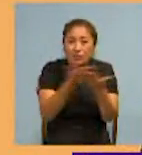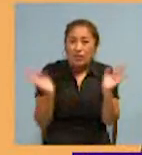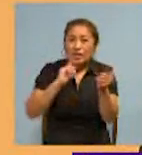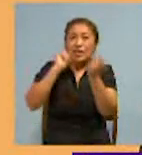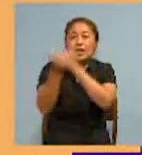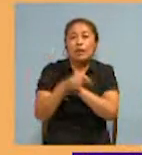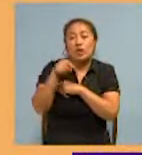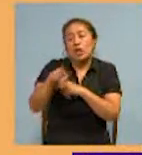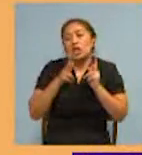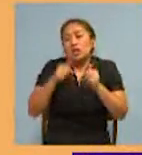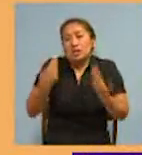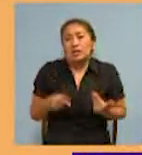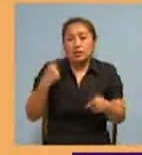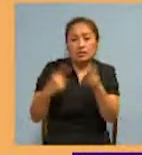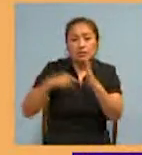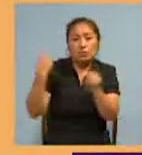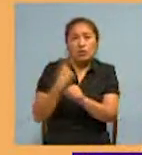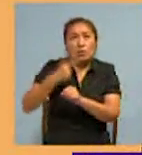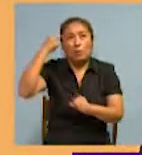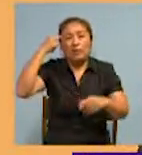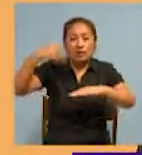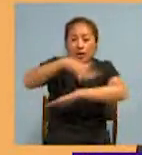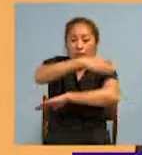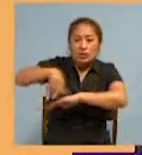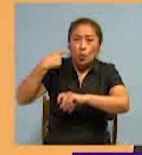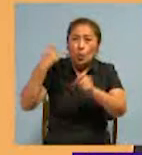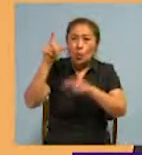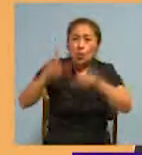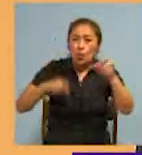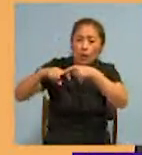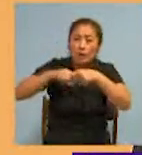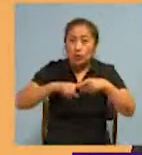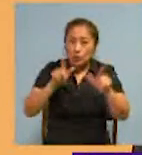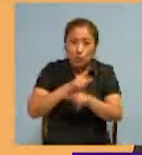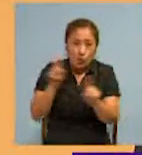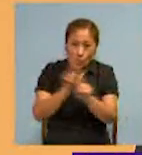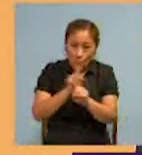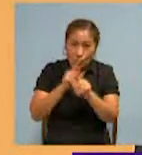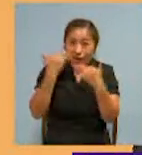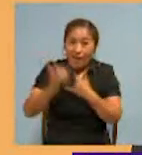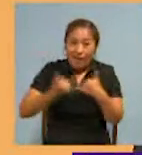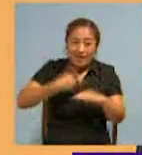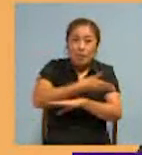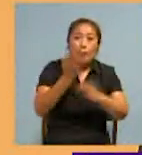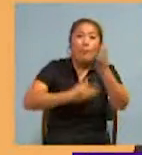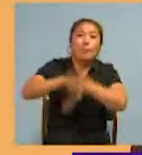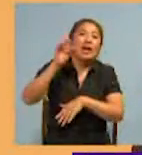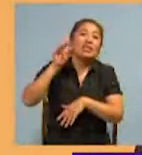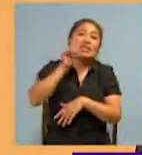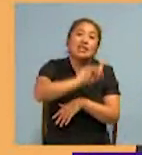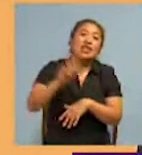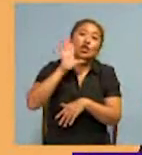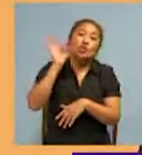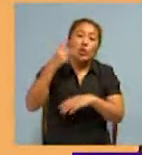aquellos que decían que era imposible pensar una vialidad con con tanta maquinaria hoy lo hemos demostrado que se puede más de 150 kilómetros de ruta